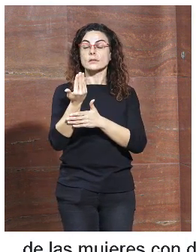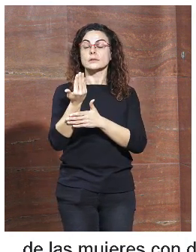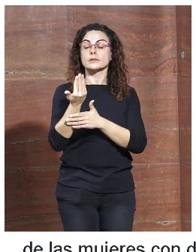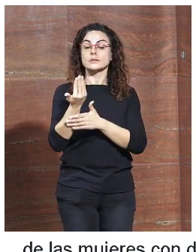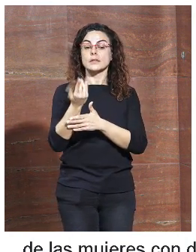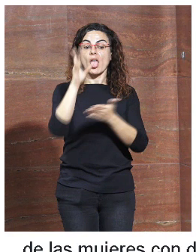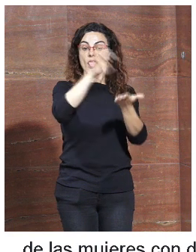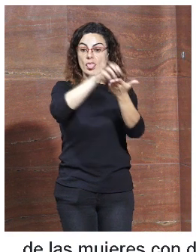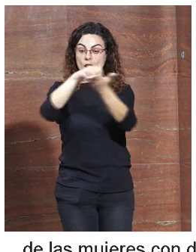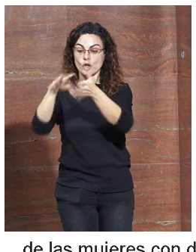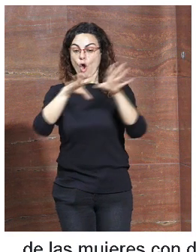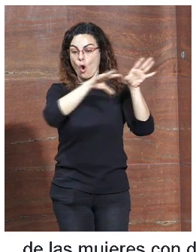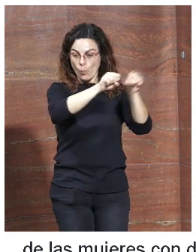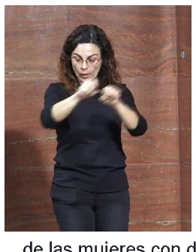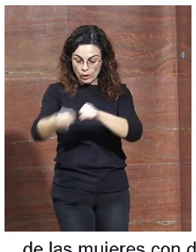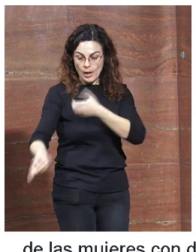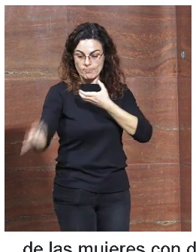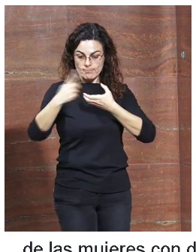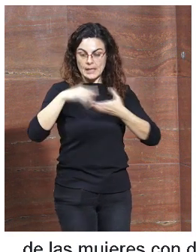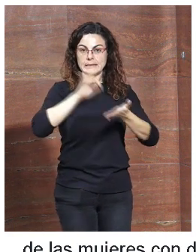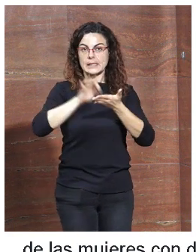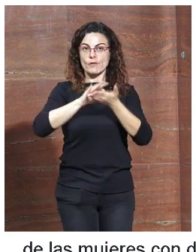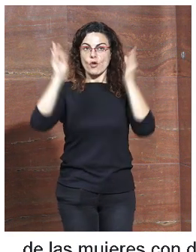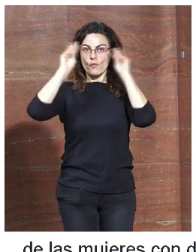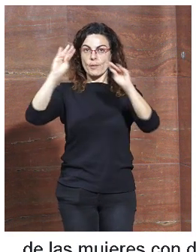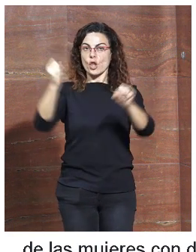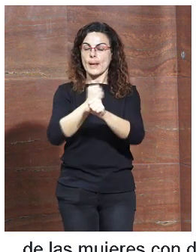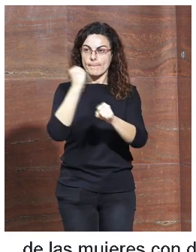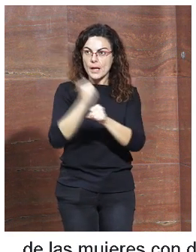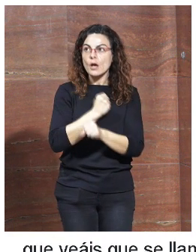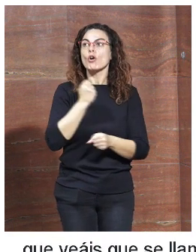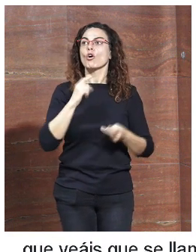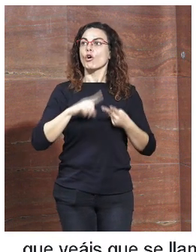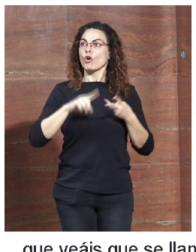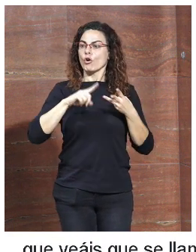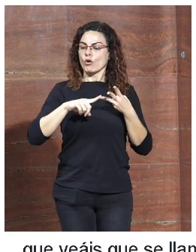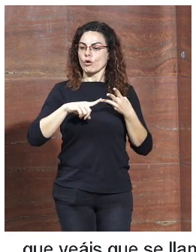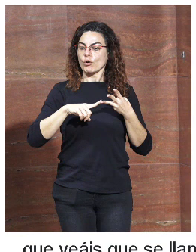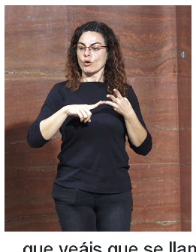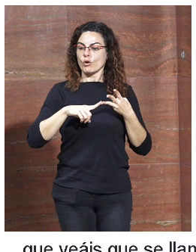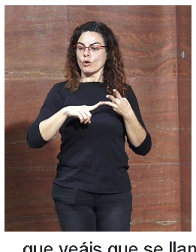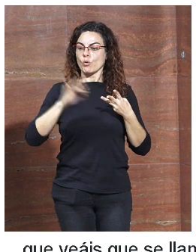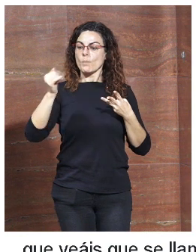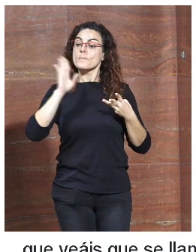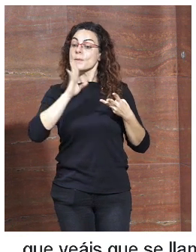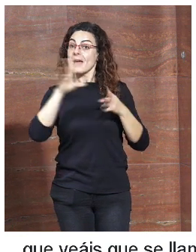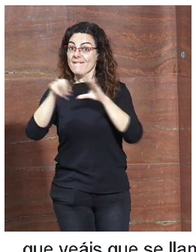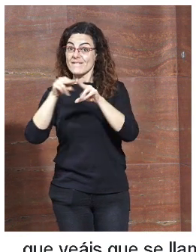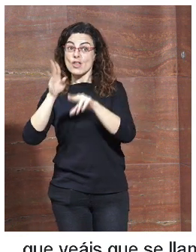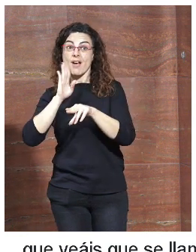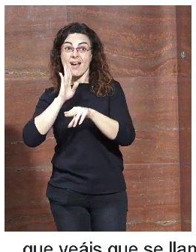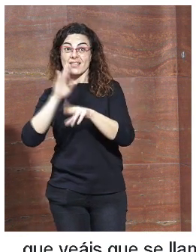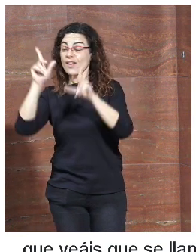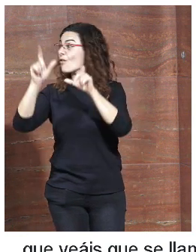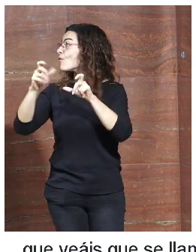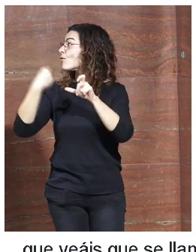desde centros ocupacionales, el Servicio de Formación y Empleo, una de las madres que sale del vídeo, porque la foto